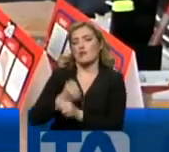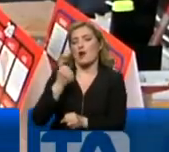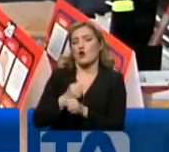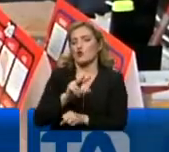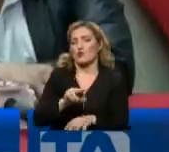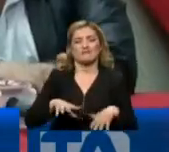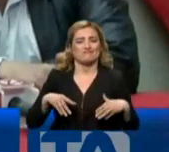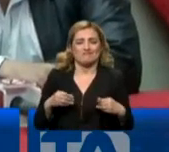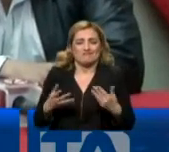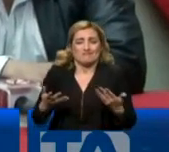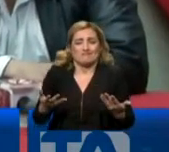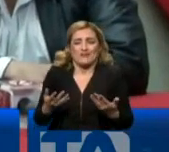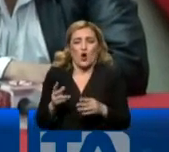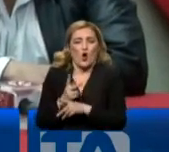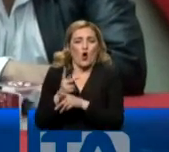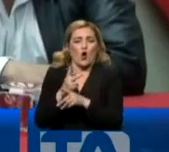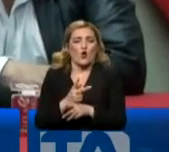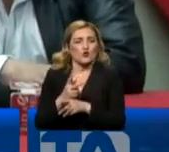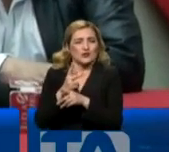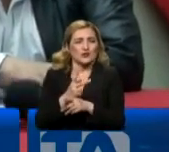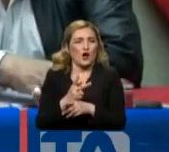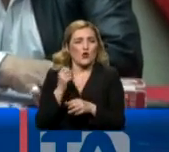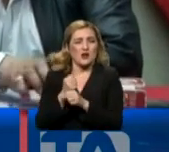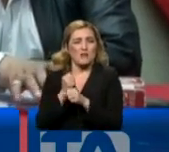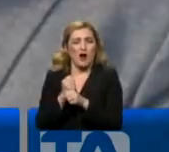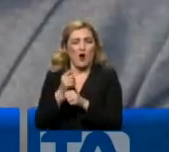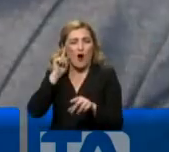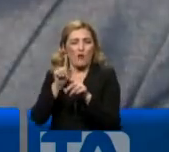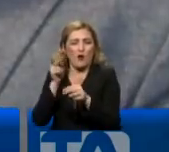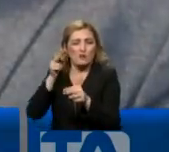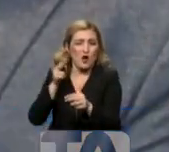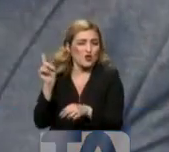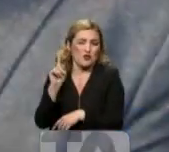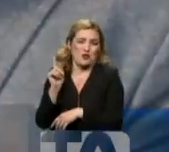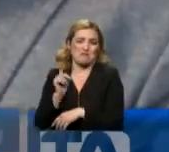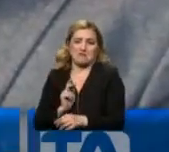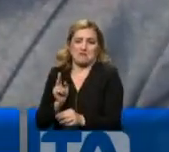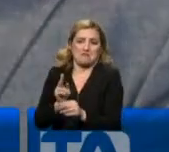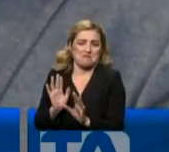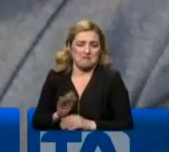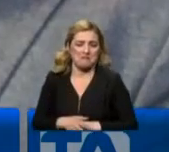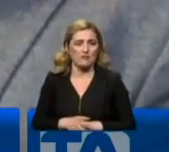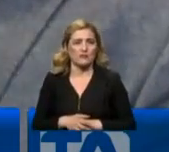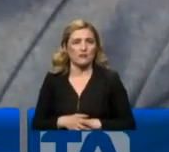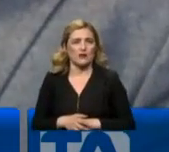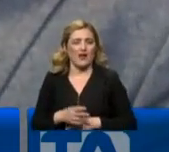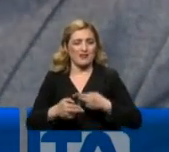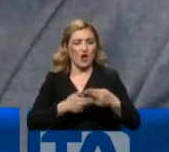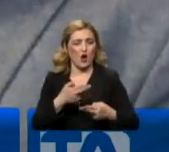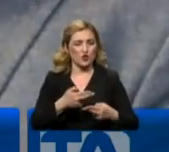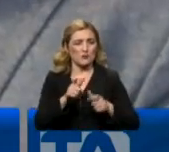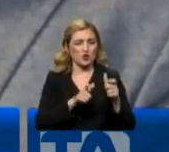tema, pues ellos no son parte del acuerdo dentro del Consejo de Trabajo. Si es que el emprendedor no está adaptado a la cadena